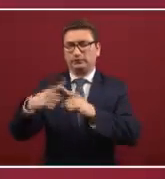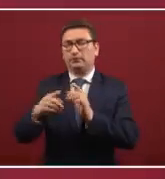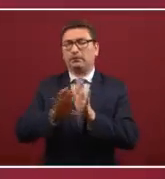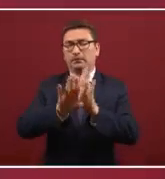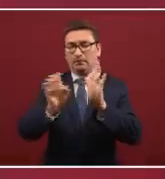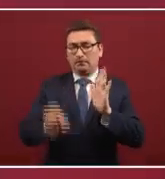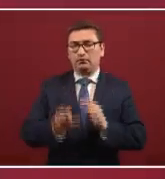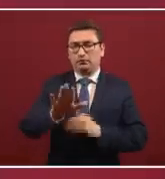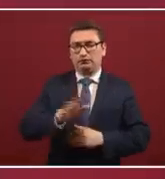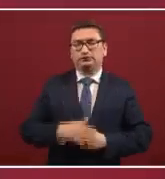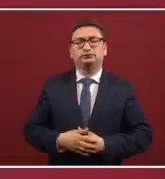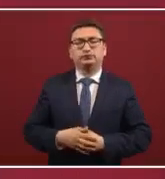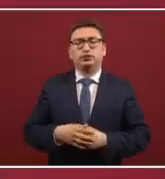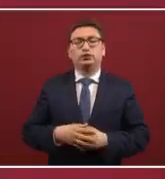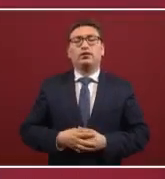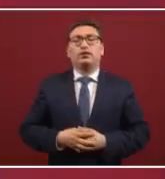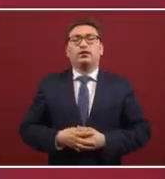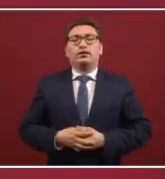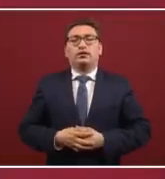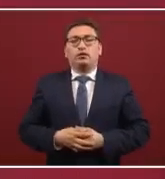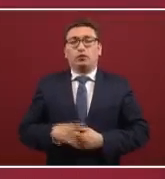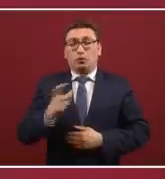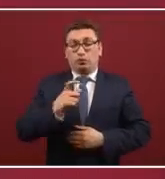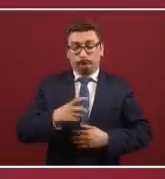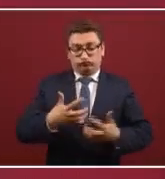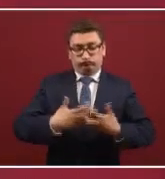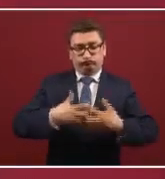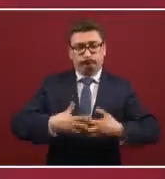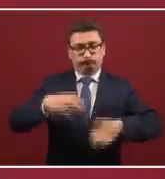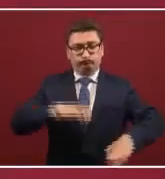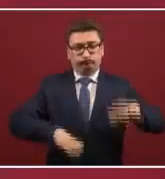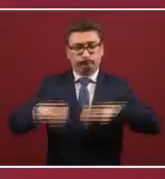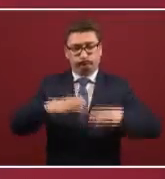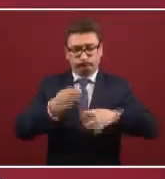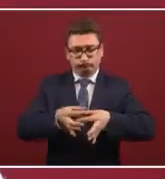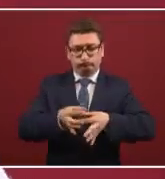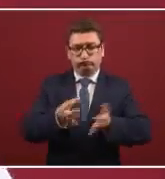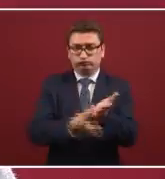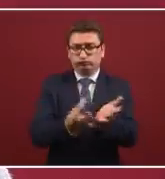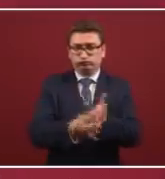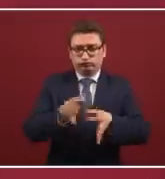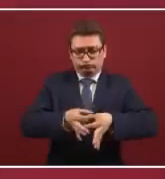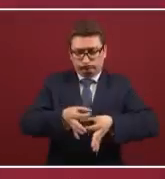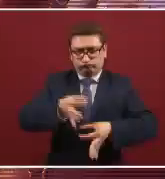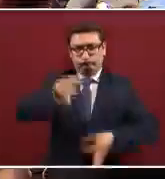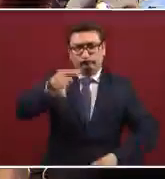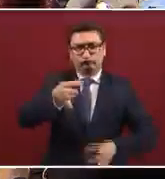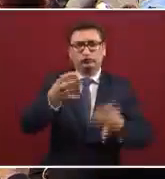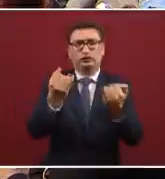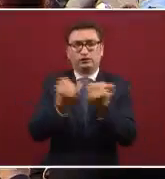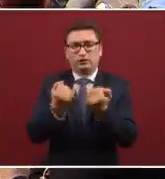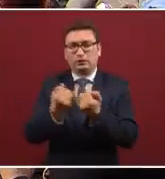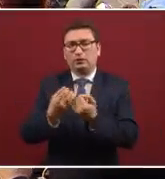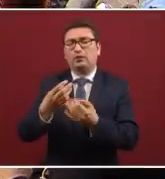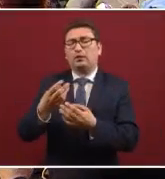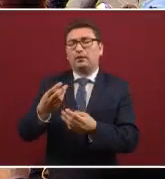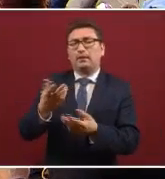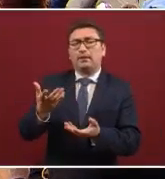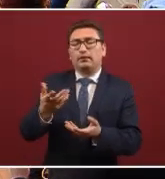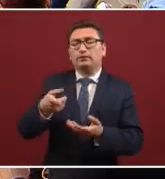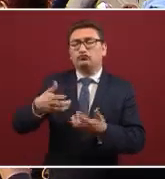ejemplo, de la producción de tubos y de la producción de maquinaria para